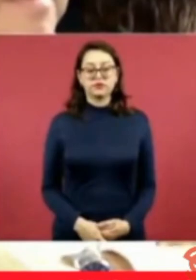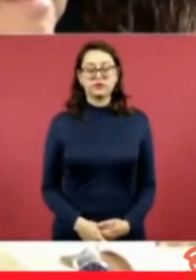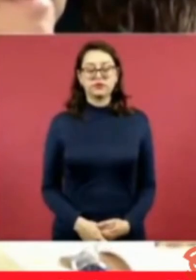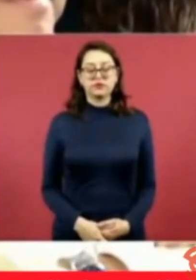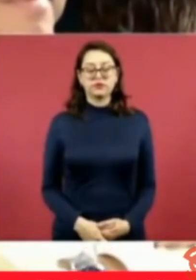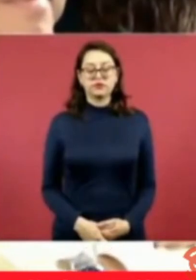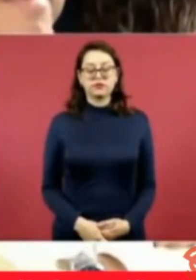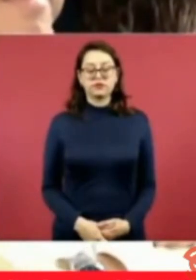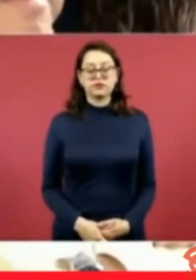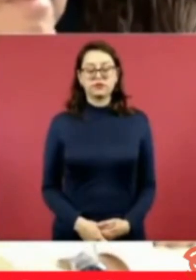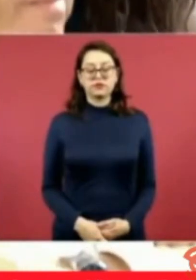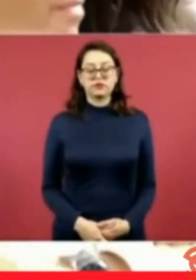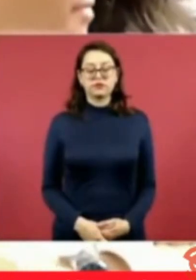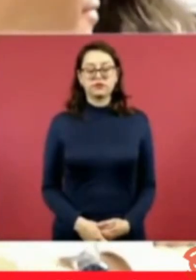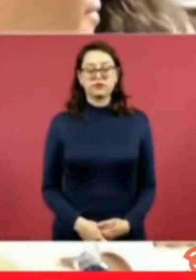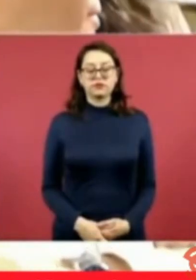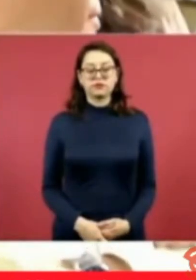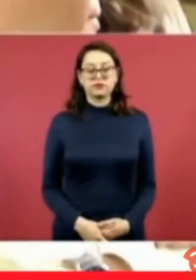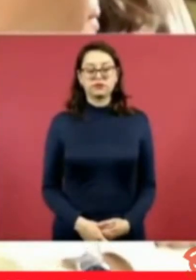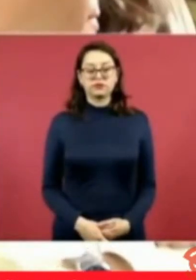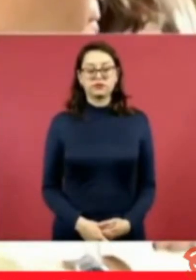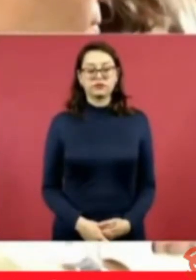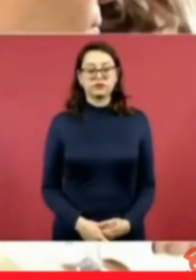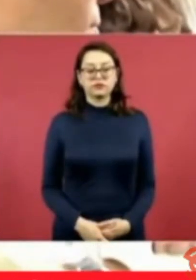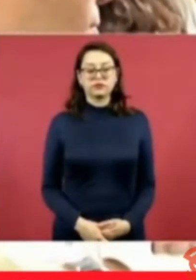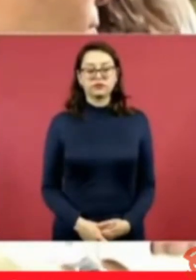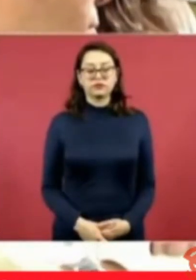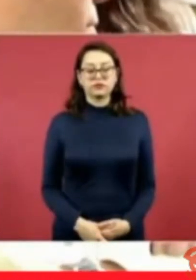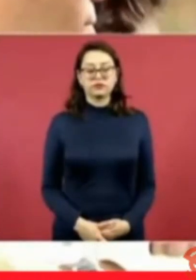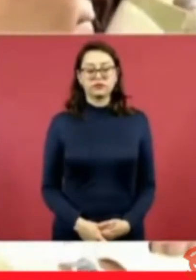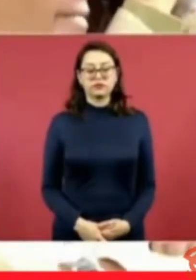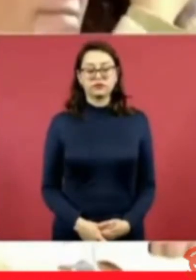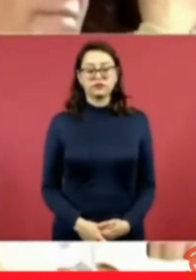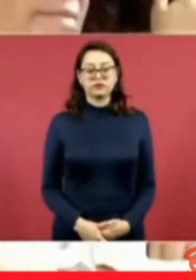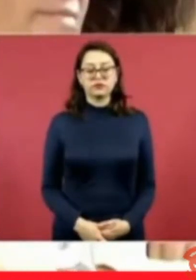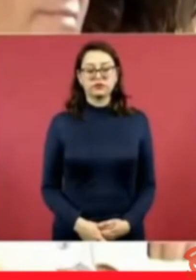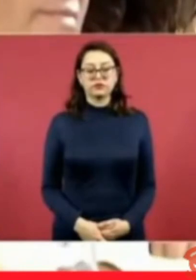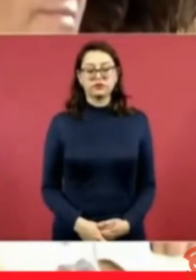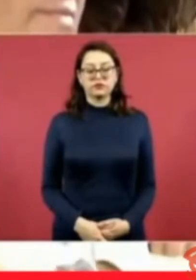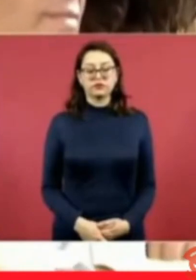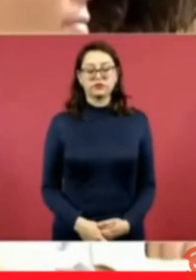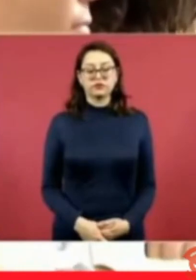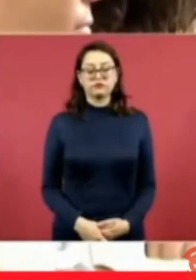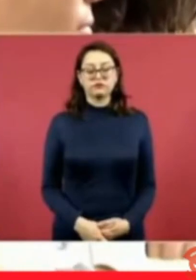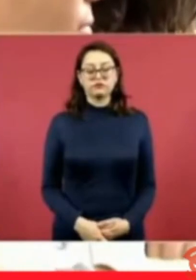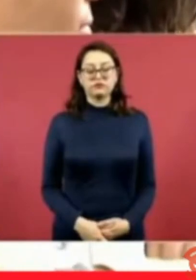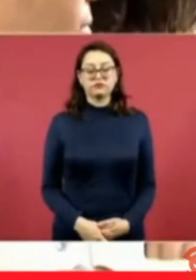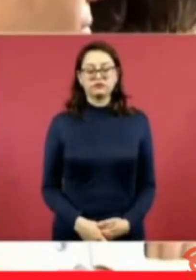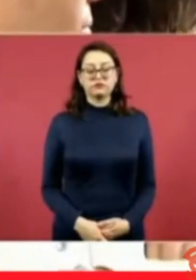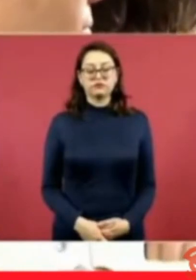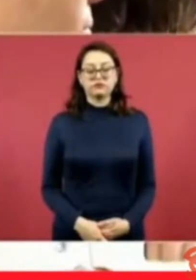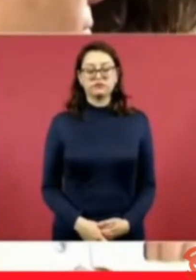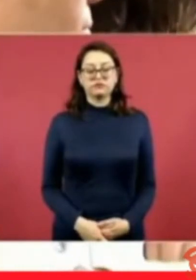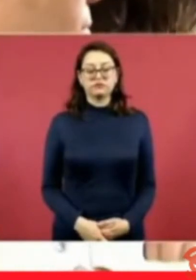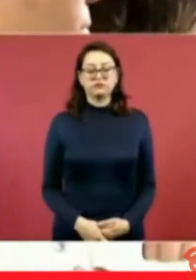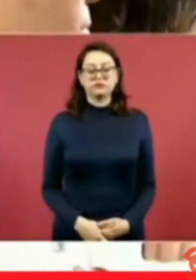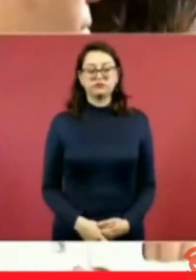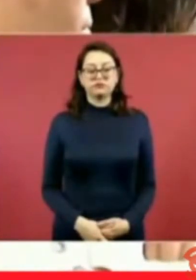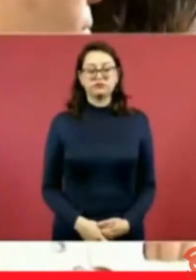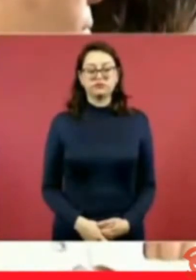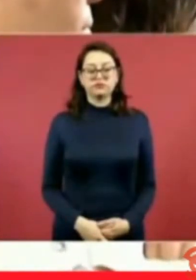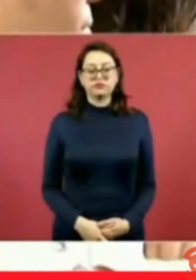rías. Hay una comparsa aquí de compañeros, discúlpeme, que sí, venimos y están así